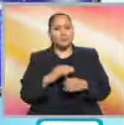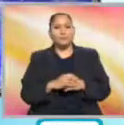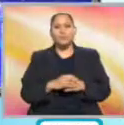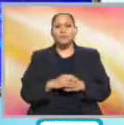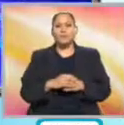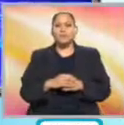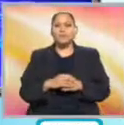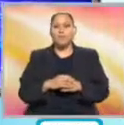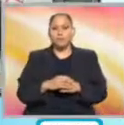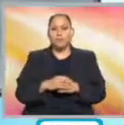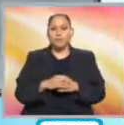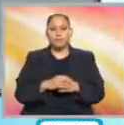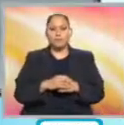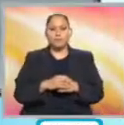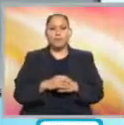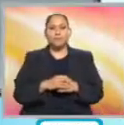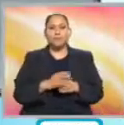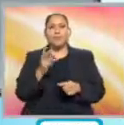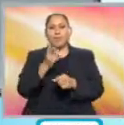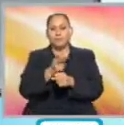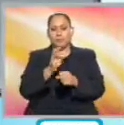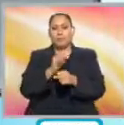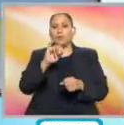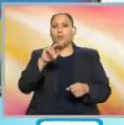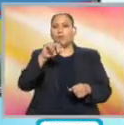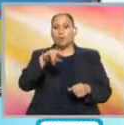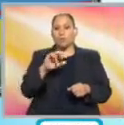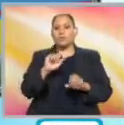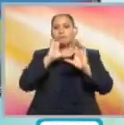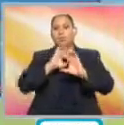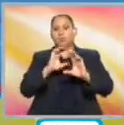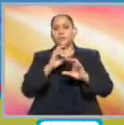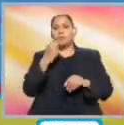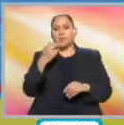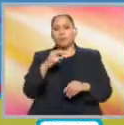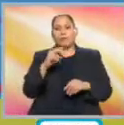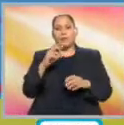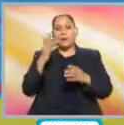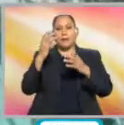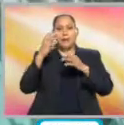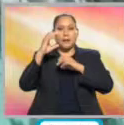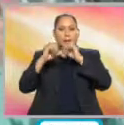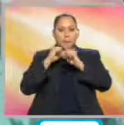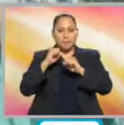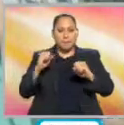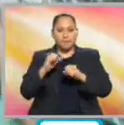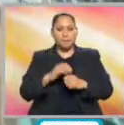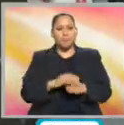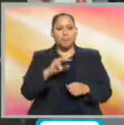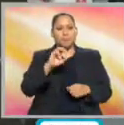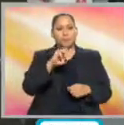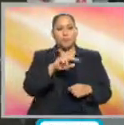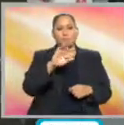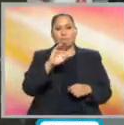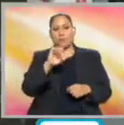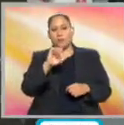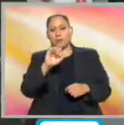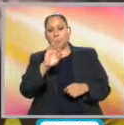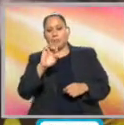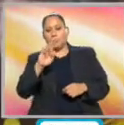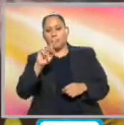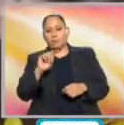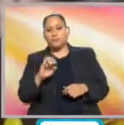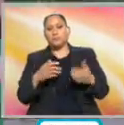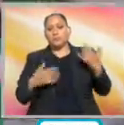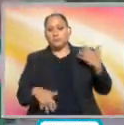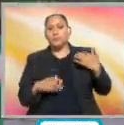Laferte, que invitó a Juanis a cantar Amárrame y que está, Está buenaza, pegando mucho. ¿eh? Está buena, ¿no? Está buena. Tiene Ay, onda. imagínate Ay, esa me esto. gusta Esta